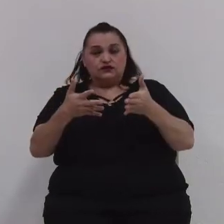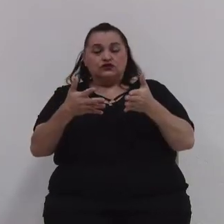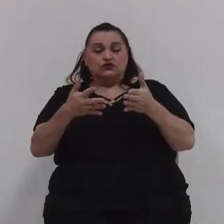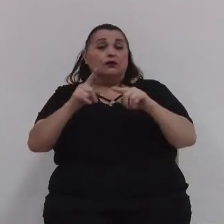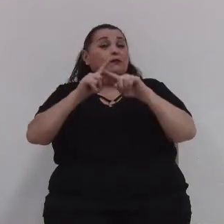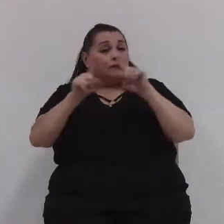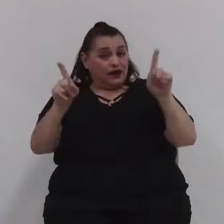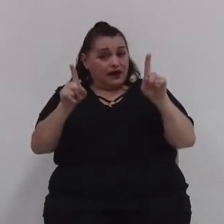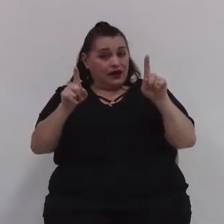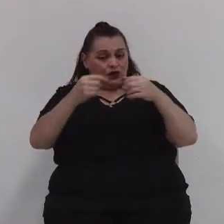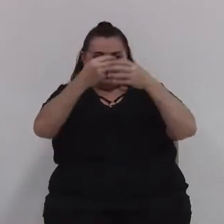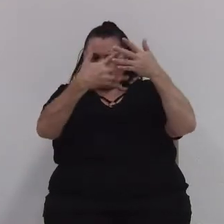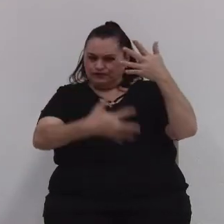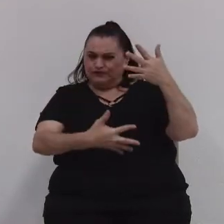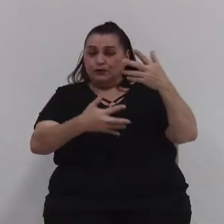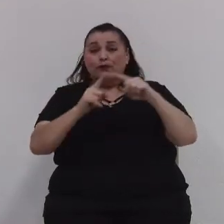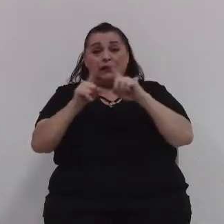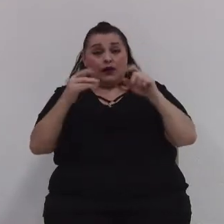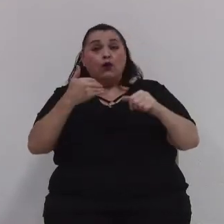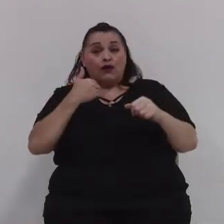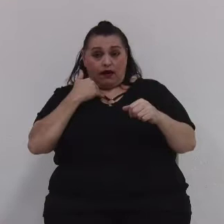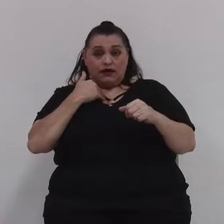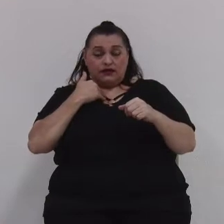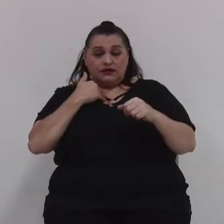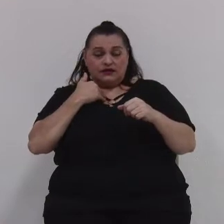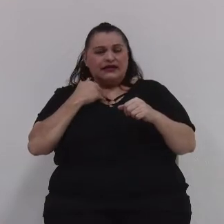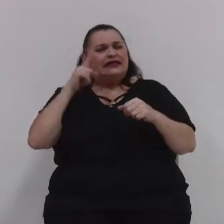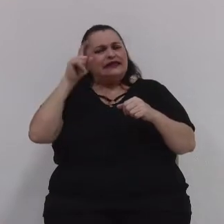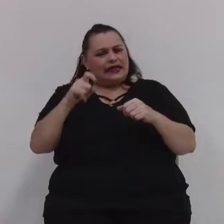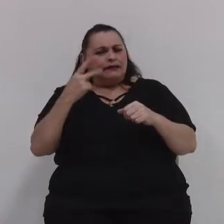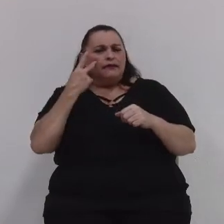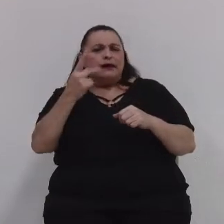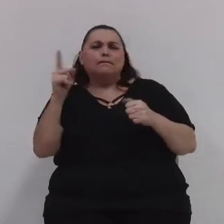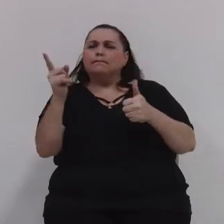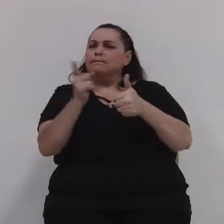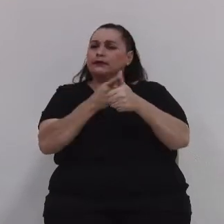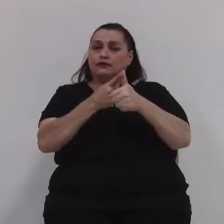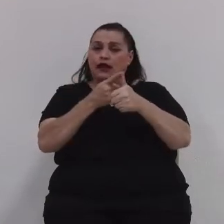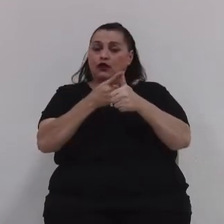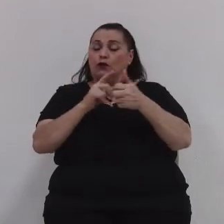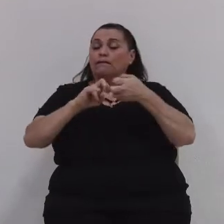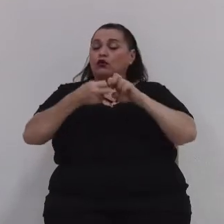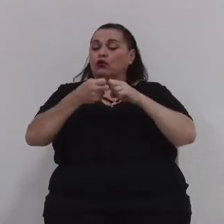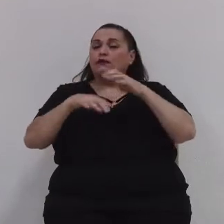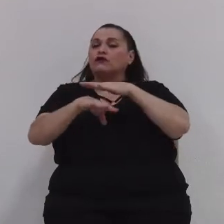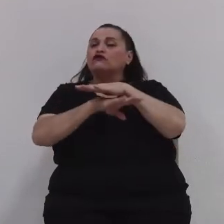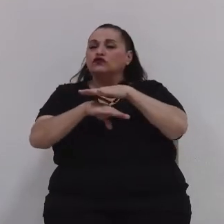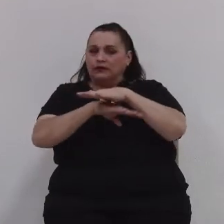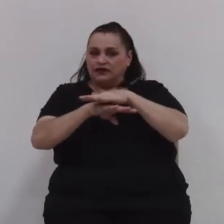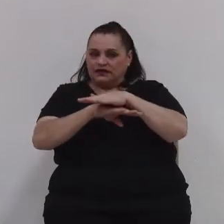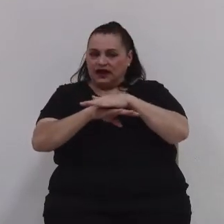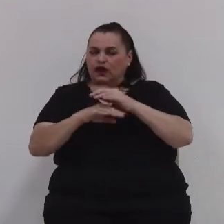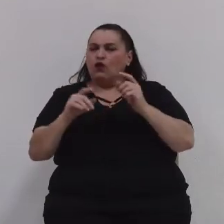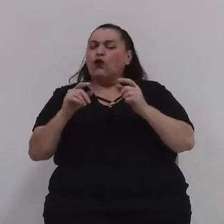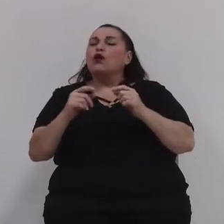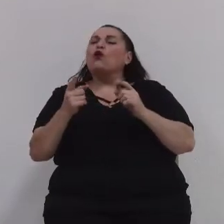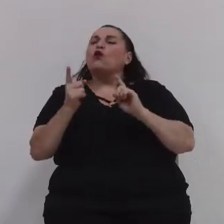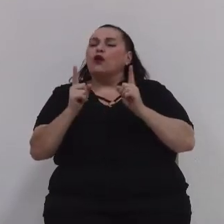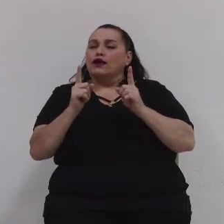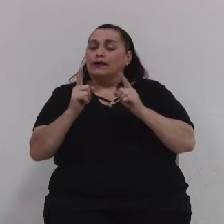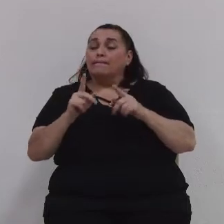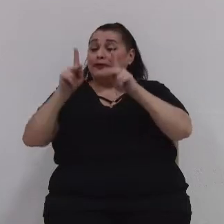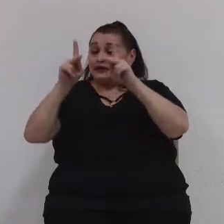Pero hay que atajar primero el problema fundamental que parte de poner a la